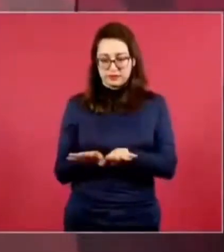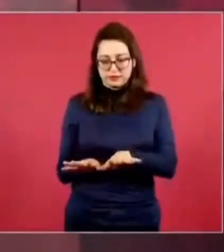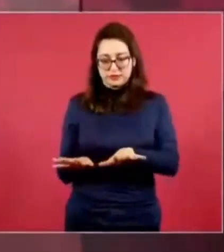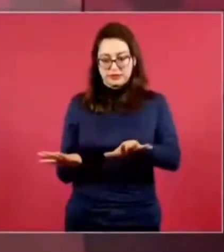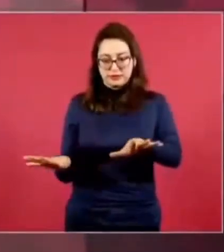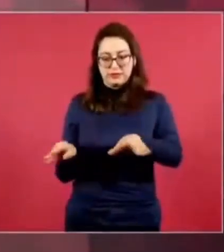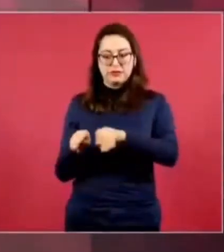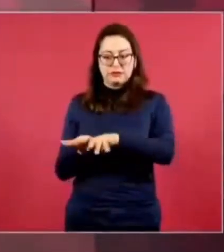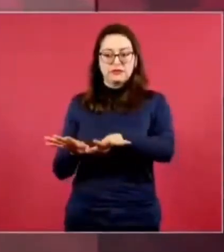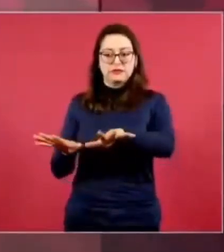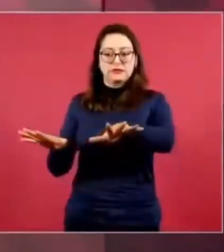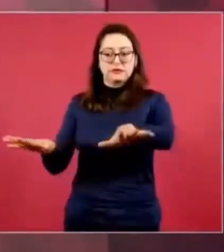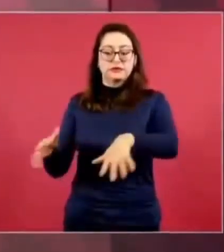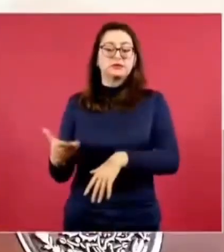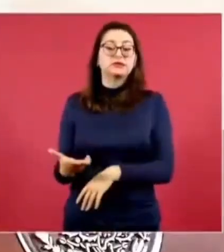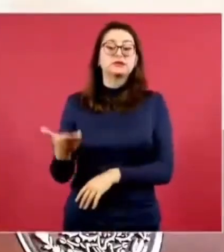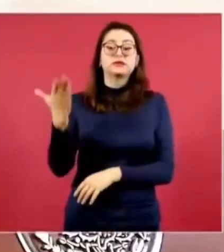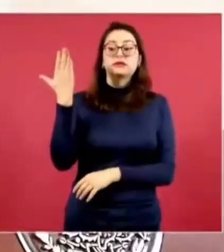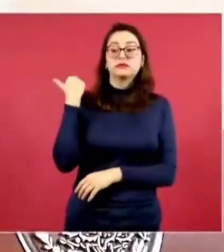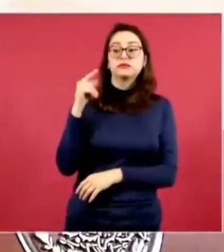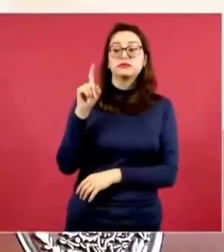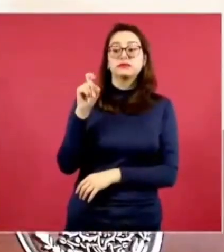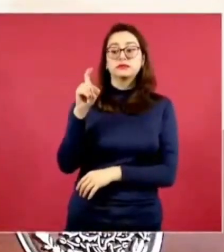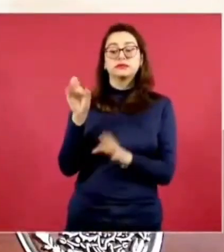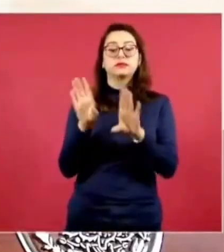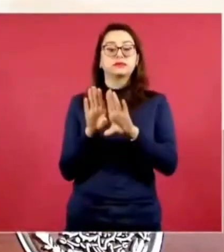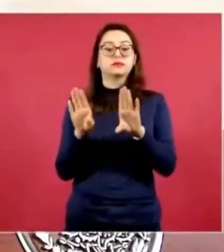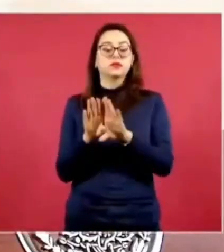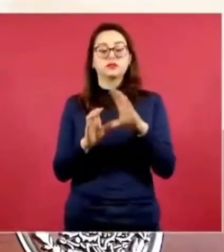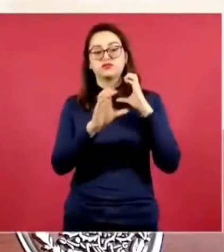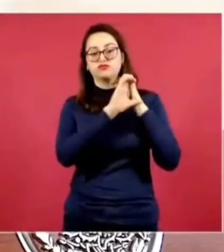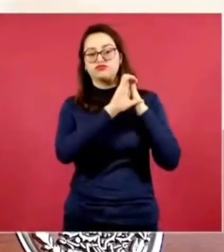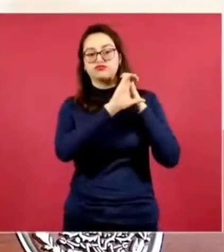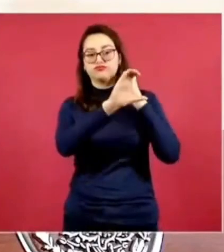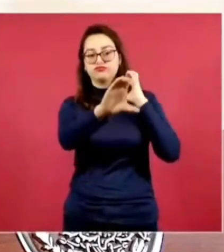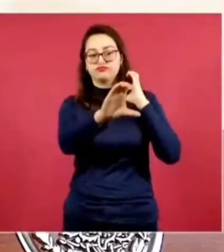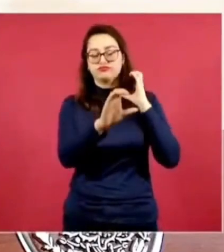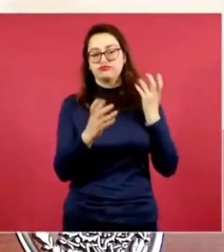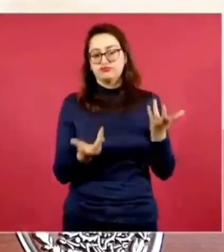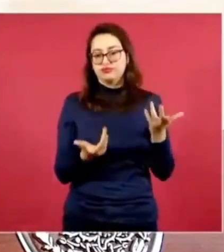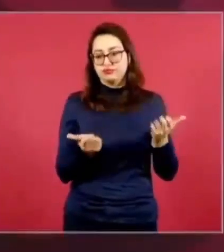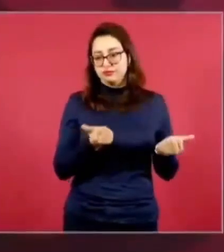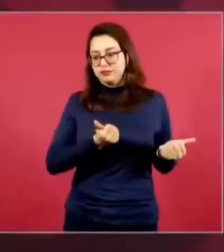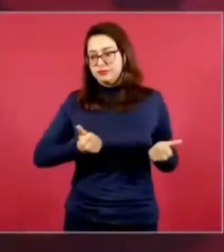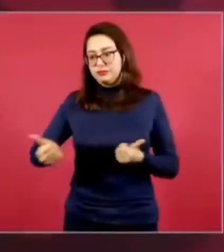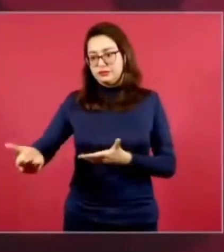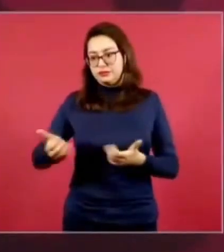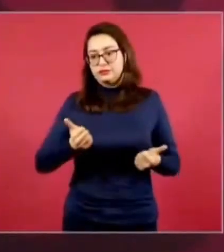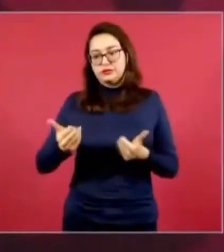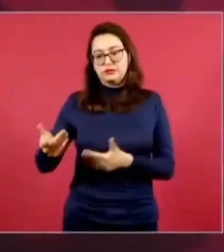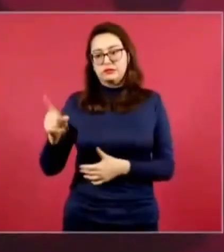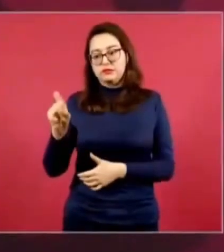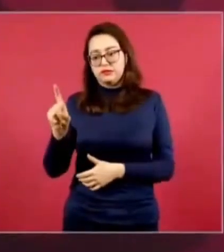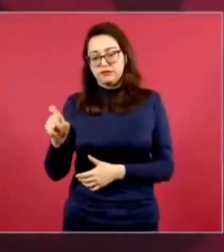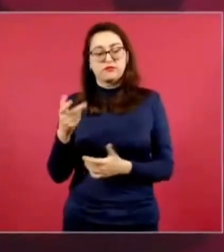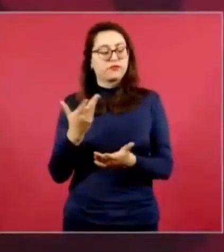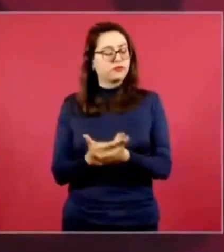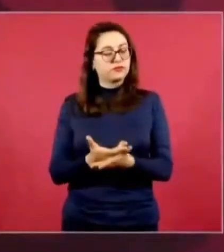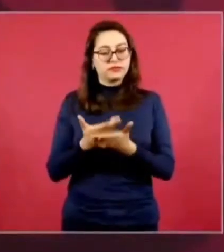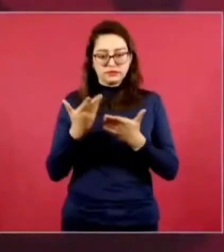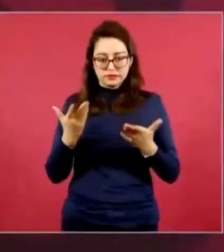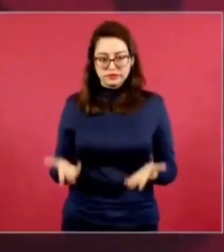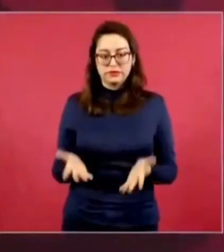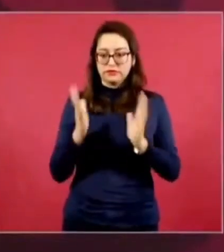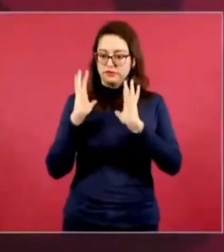Les llevaban agua en pipa no había otra forma ahora se va a tener el agua